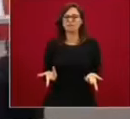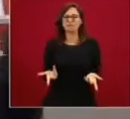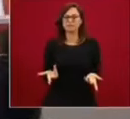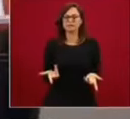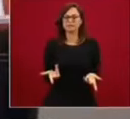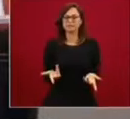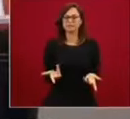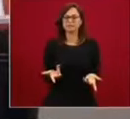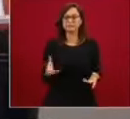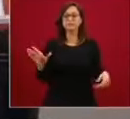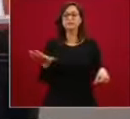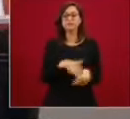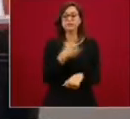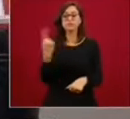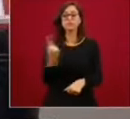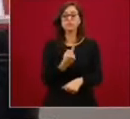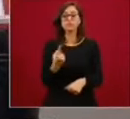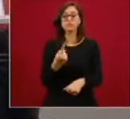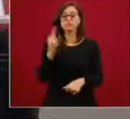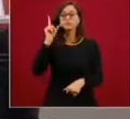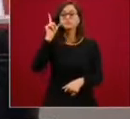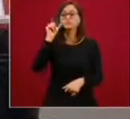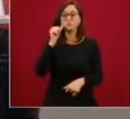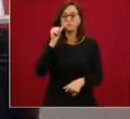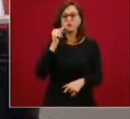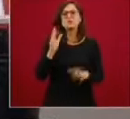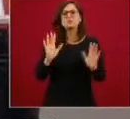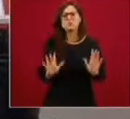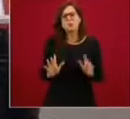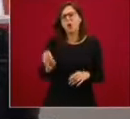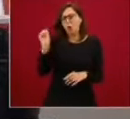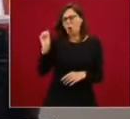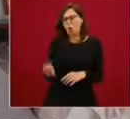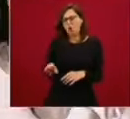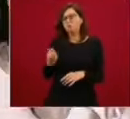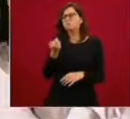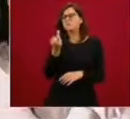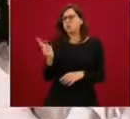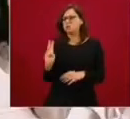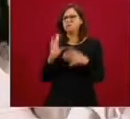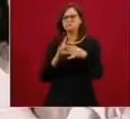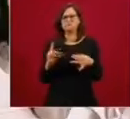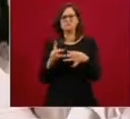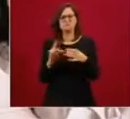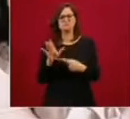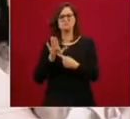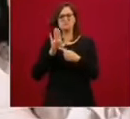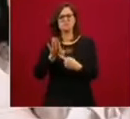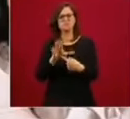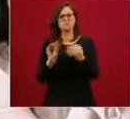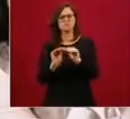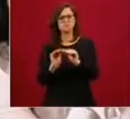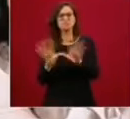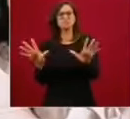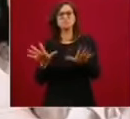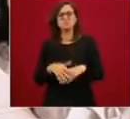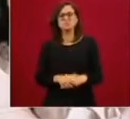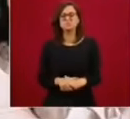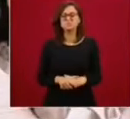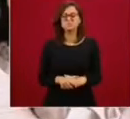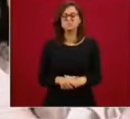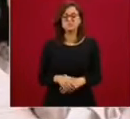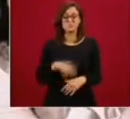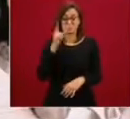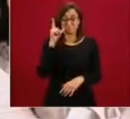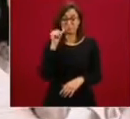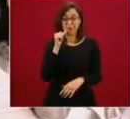porque ya mañana, hoy van a aclarar, y ya Reforma no le va